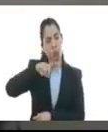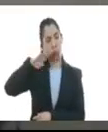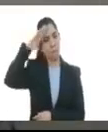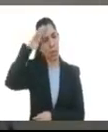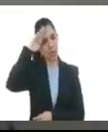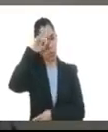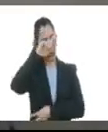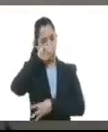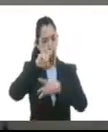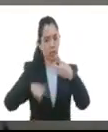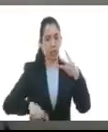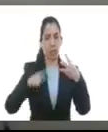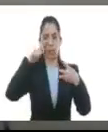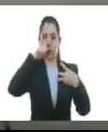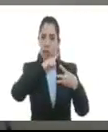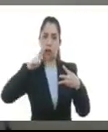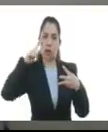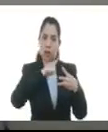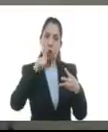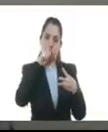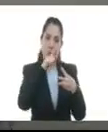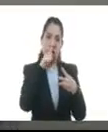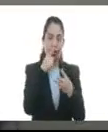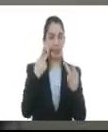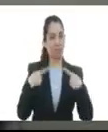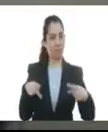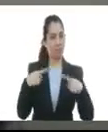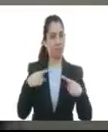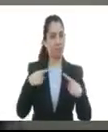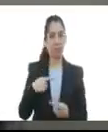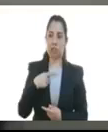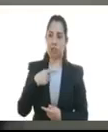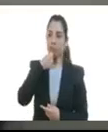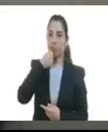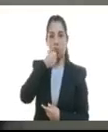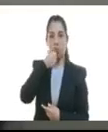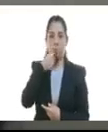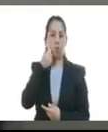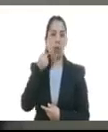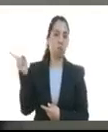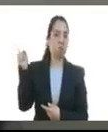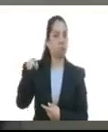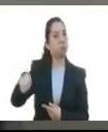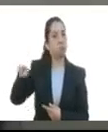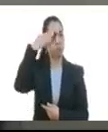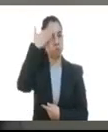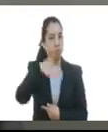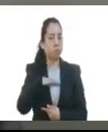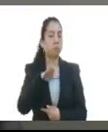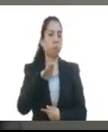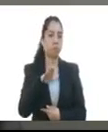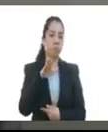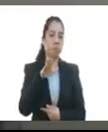nos guiaran, que fueran los hilos conductores. Y de ahí, pues, tocamos temas